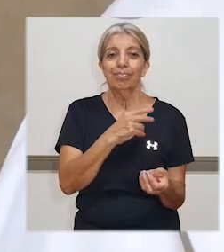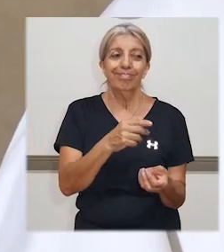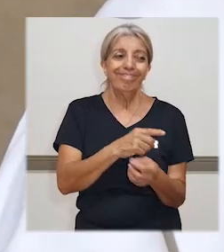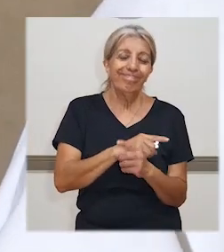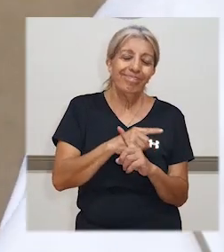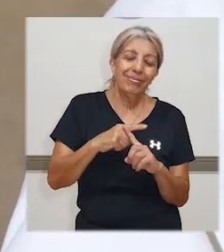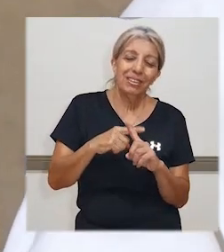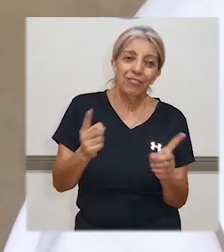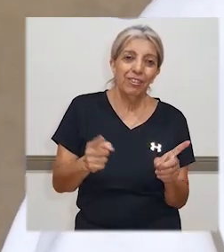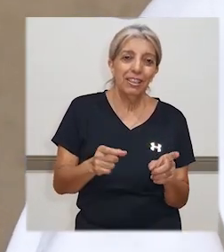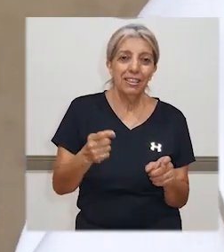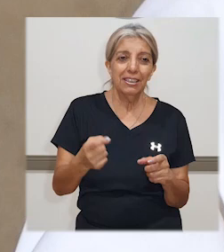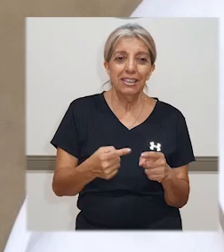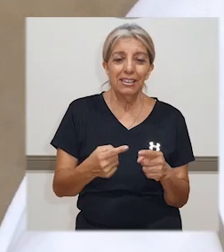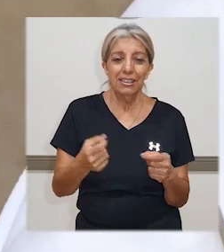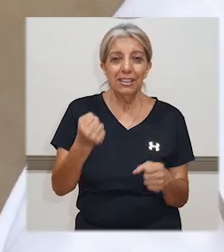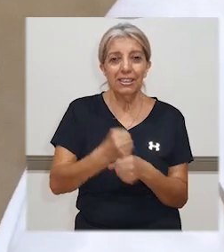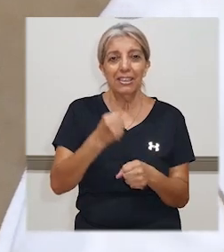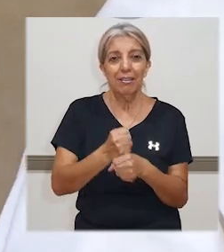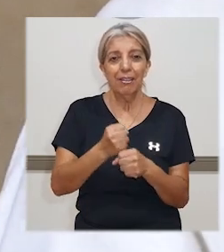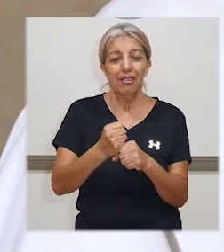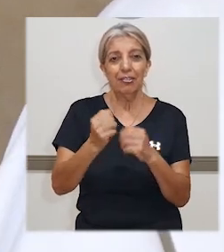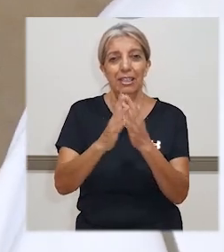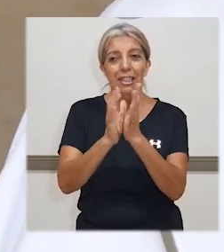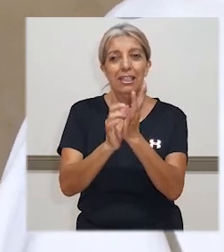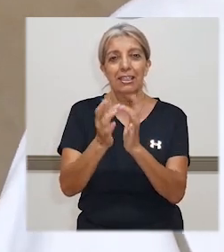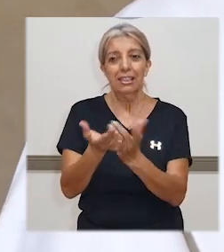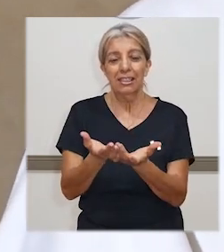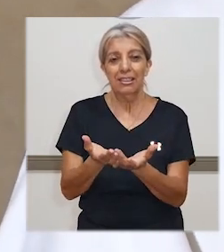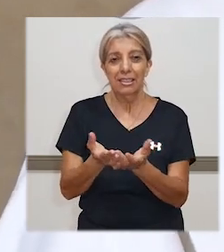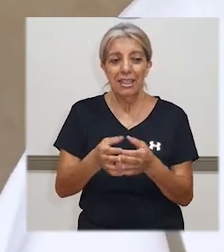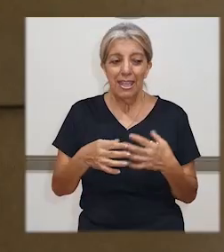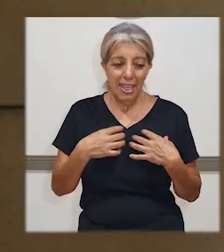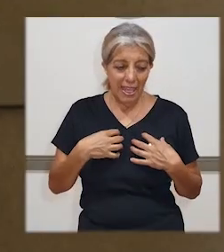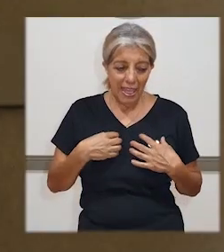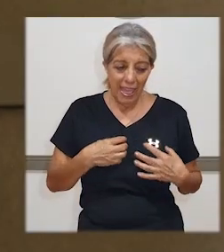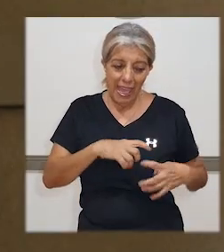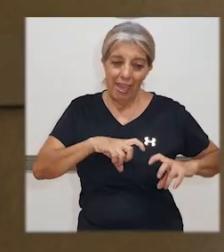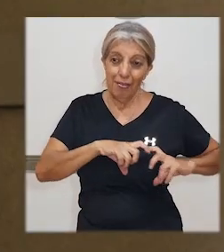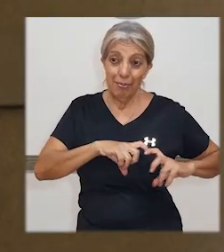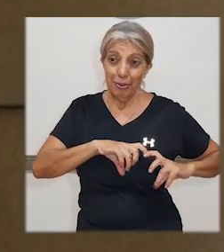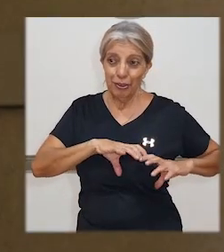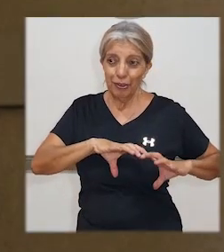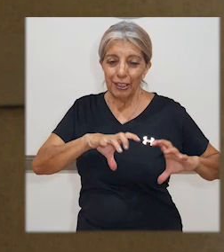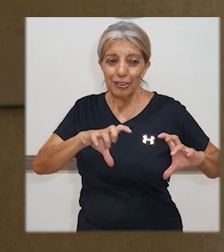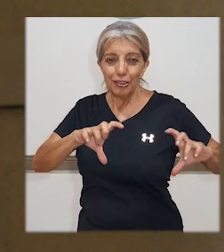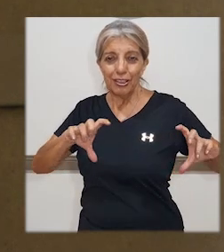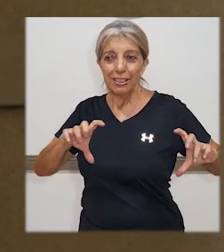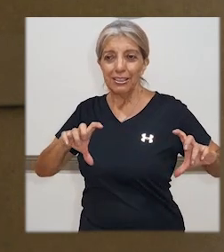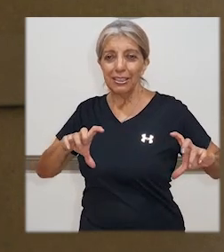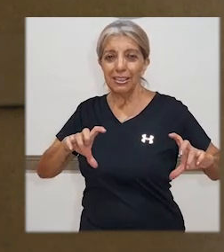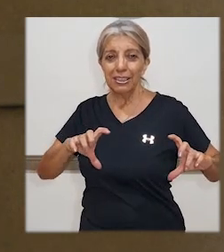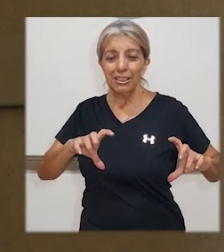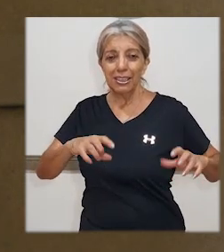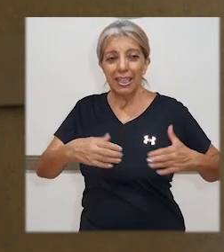consagrar la vida. La vocación irrumpe ensanchando los horizontes del servicio, los horizontes del